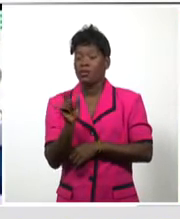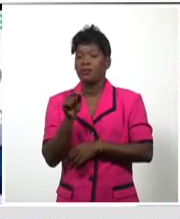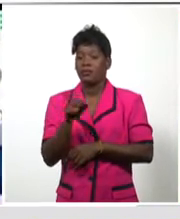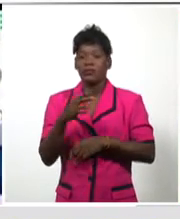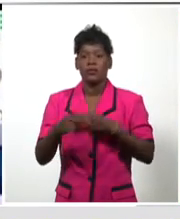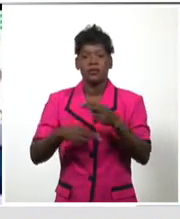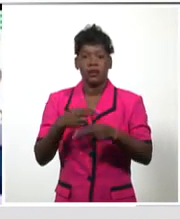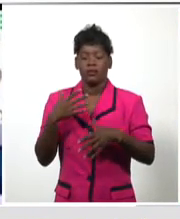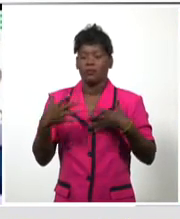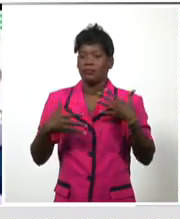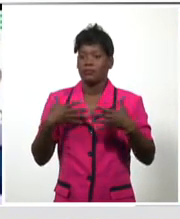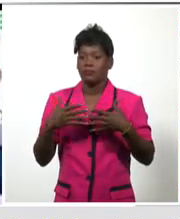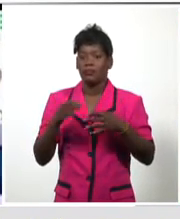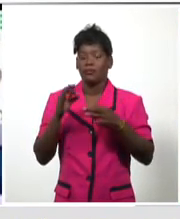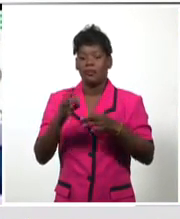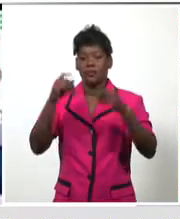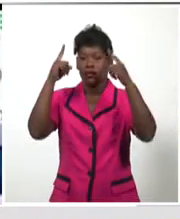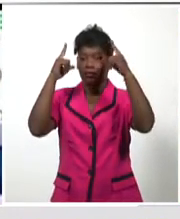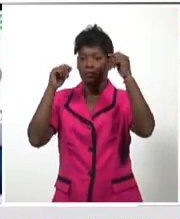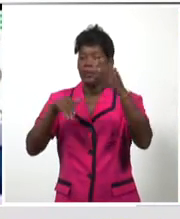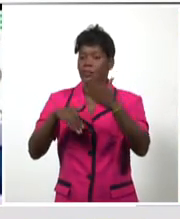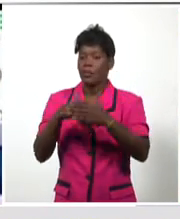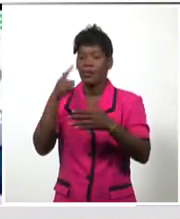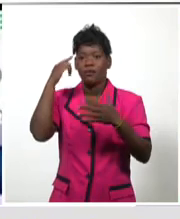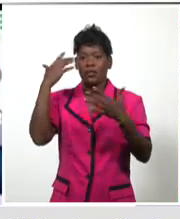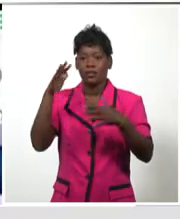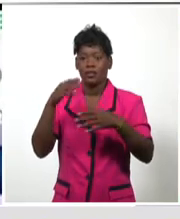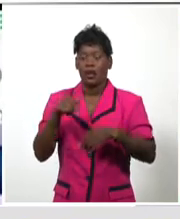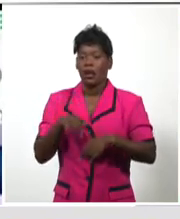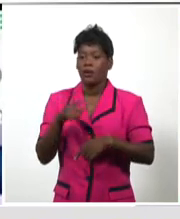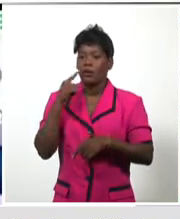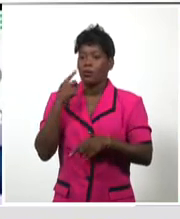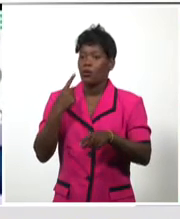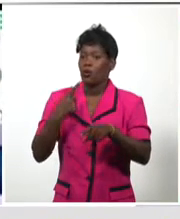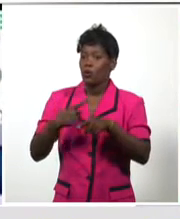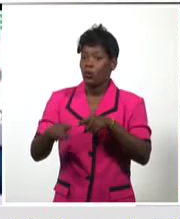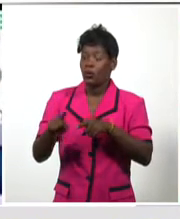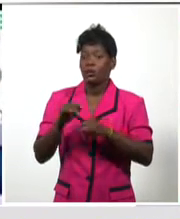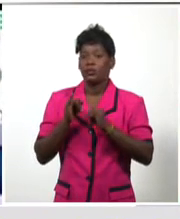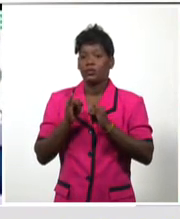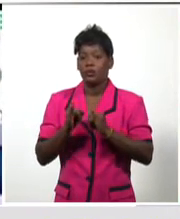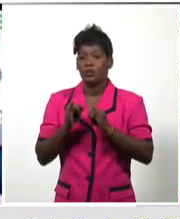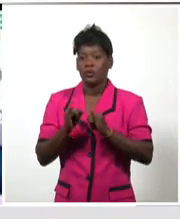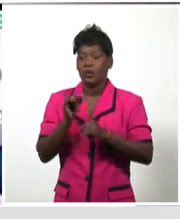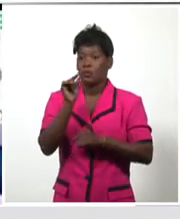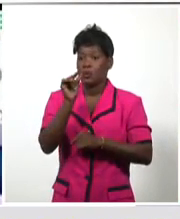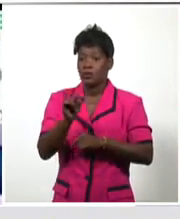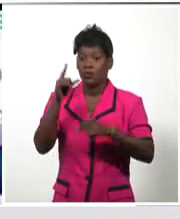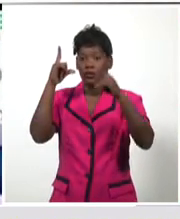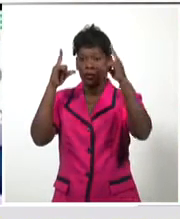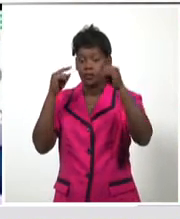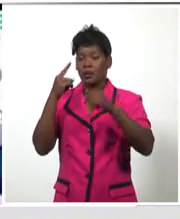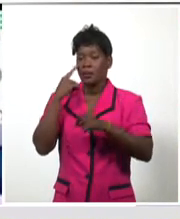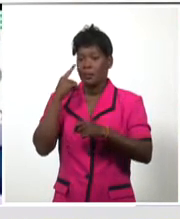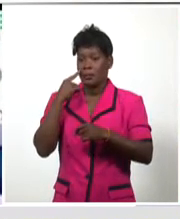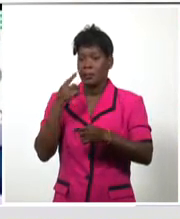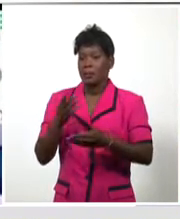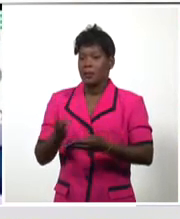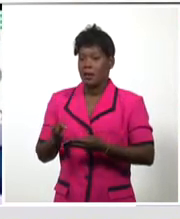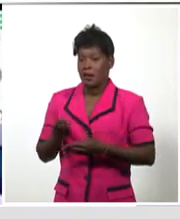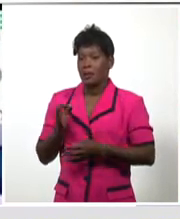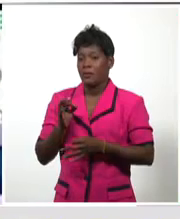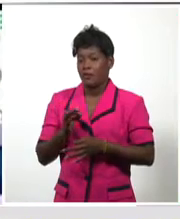del Enfermero. La siguiente crónica es un homenaje a quienes se dedican a esta noble profesión y con esta crónica también ponemos punto